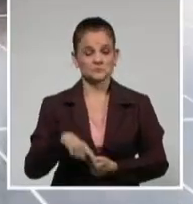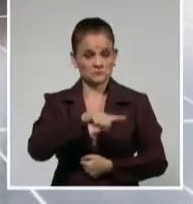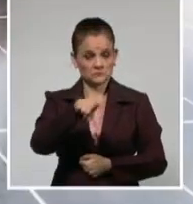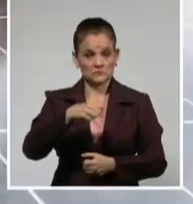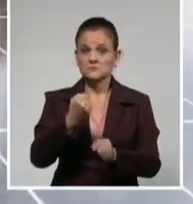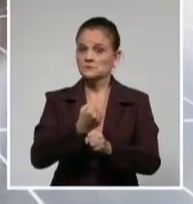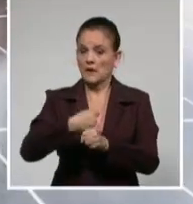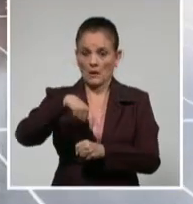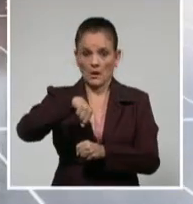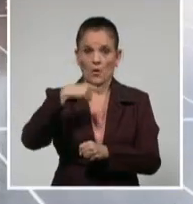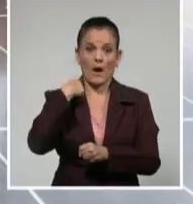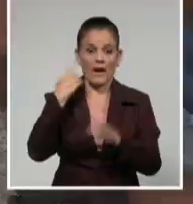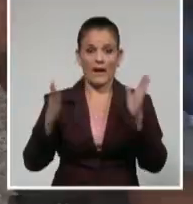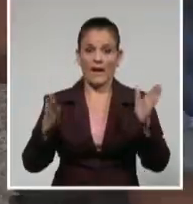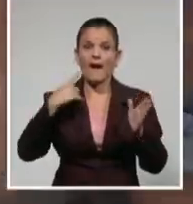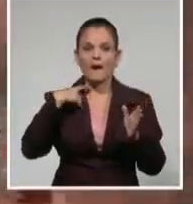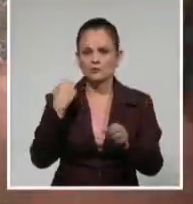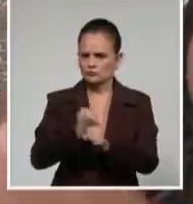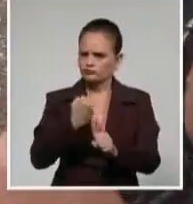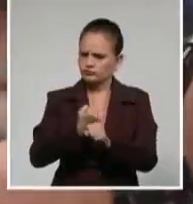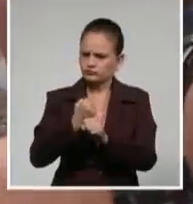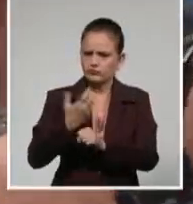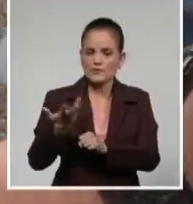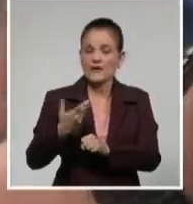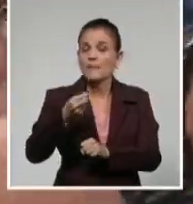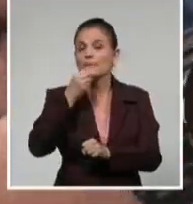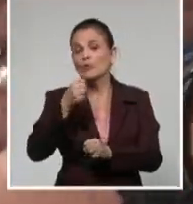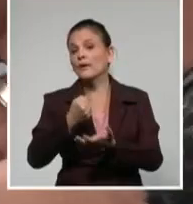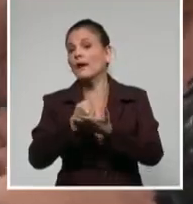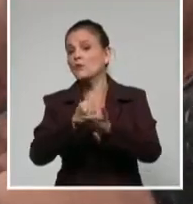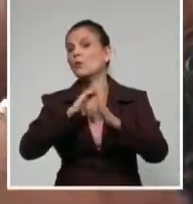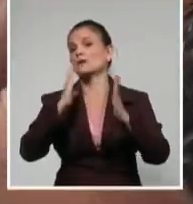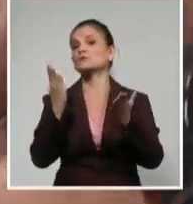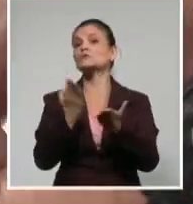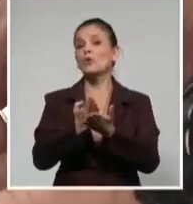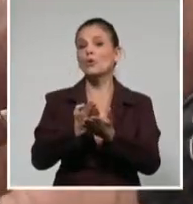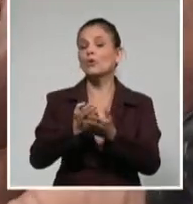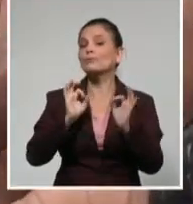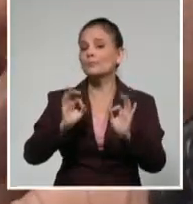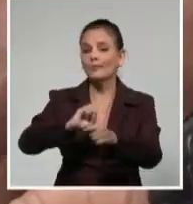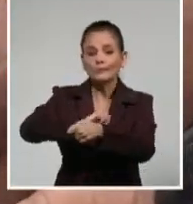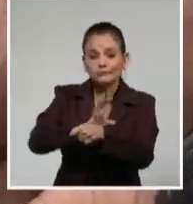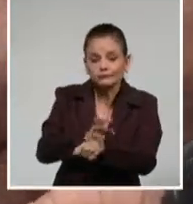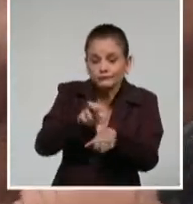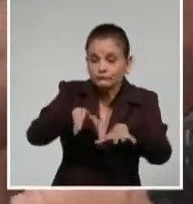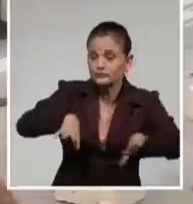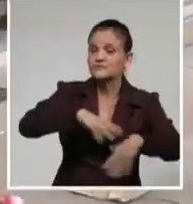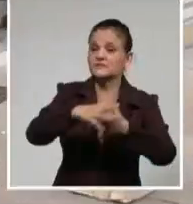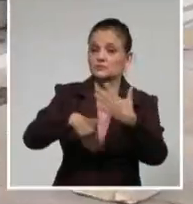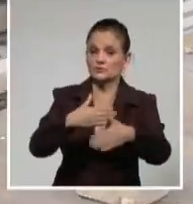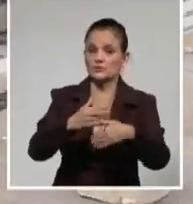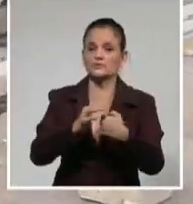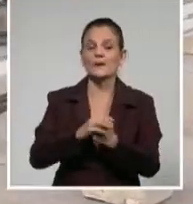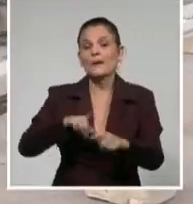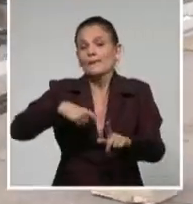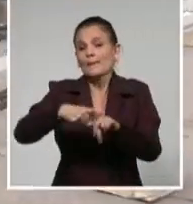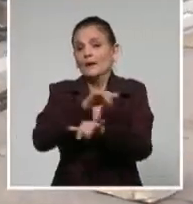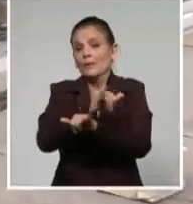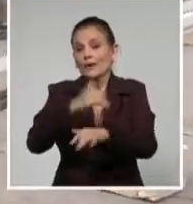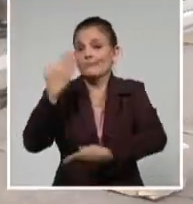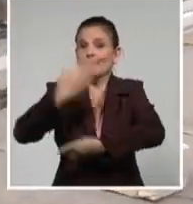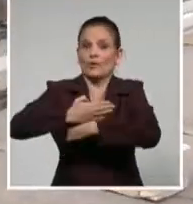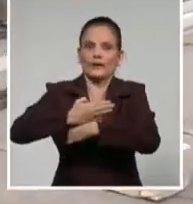acelerada para mitigar el impacto de la pandemia y la intensificación del bloqueo en la generación eléctrica. Empezamos a montar esto